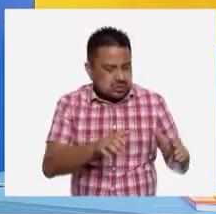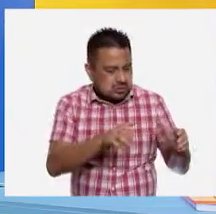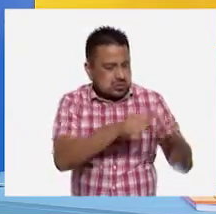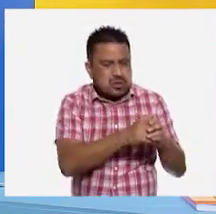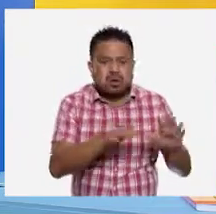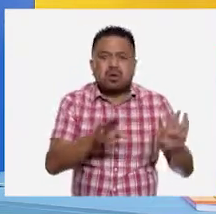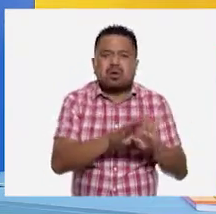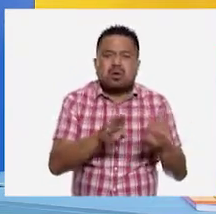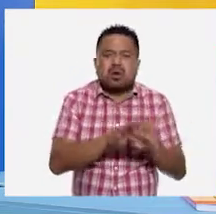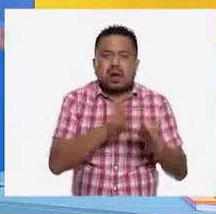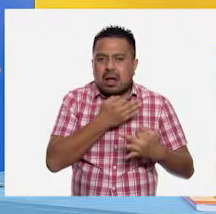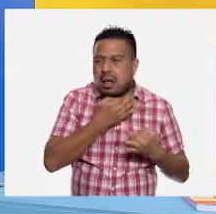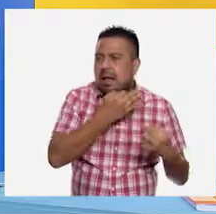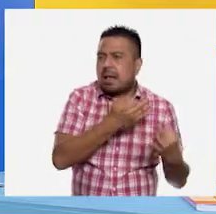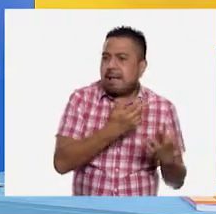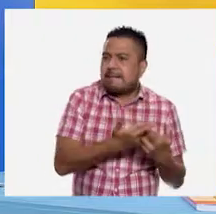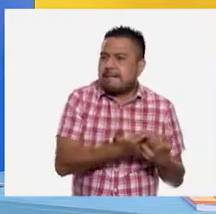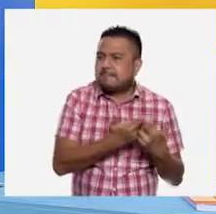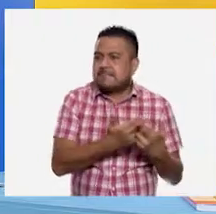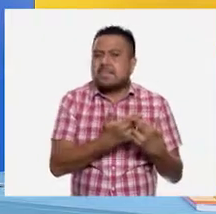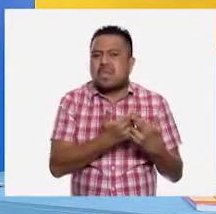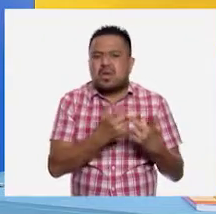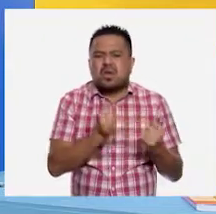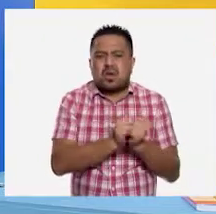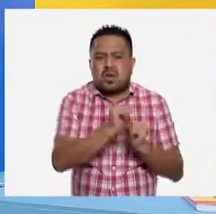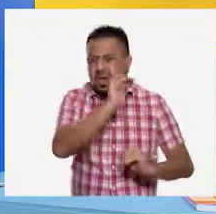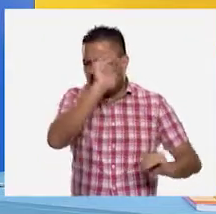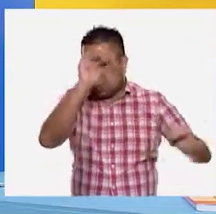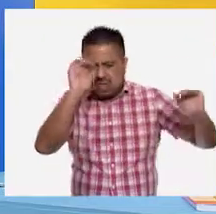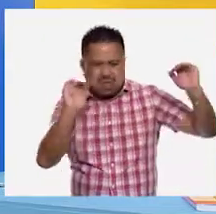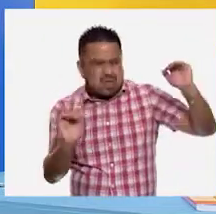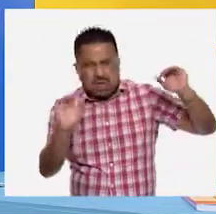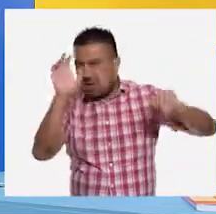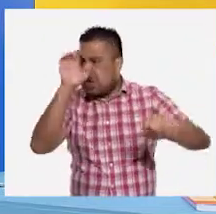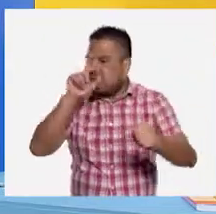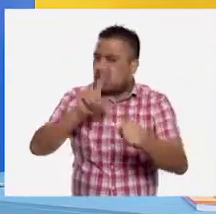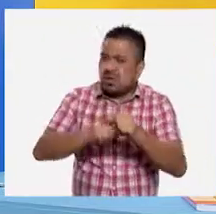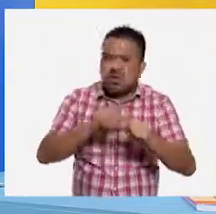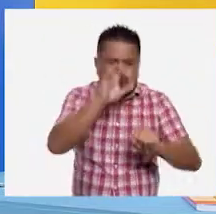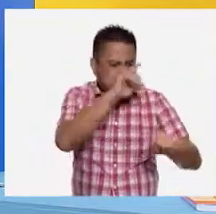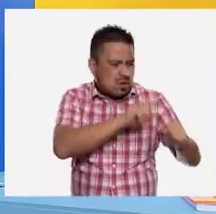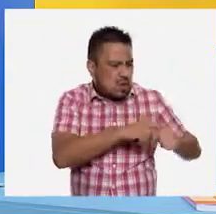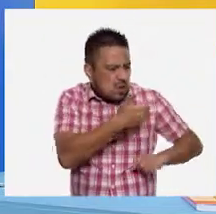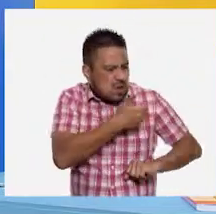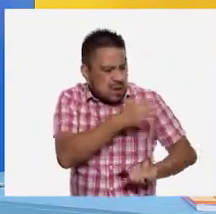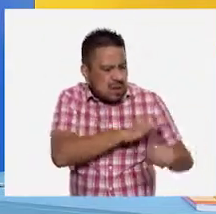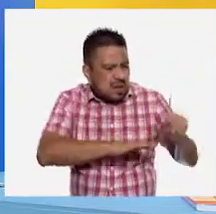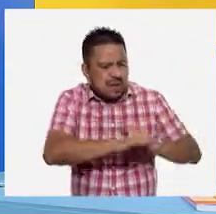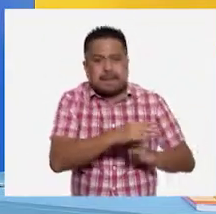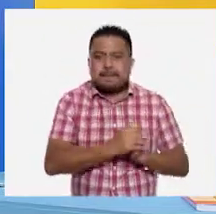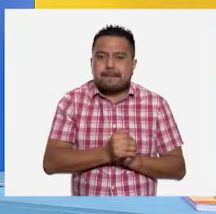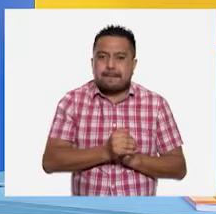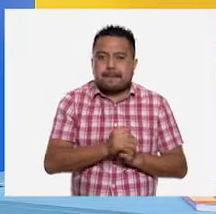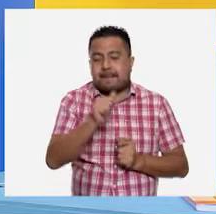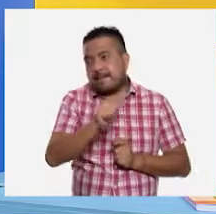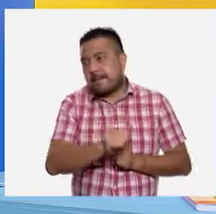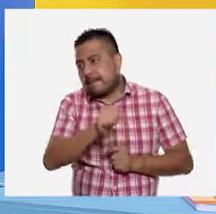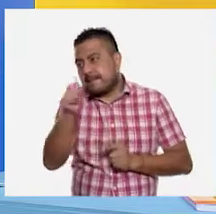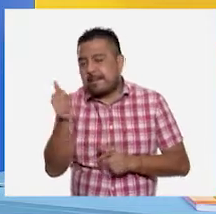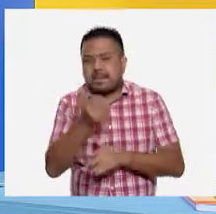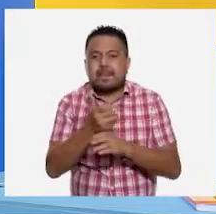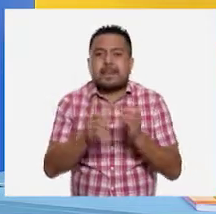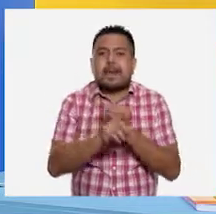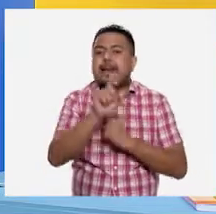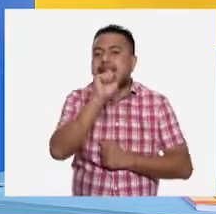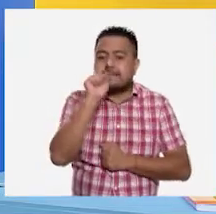de consumo y el entretenimiento masivo y los contrastes entre la alta cultura y la cultura popular. Por otro lado,